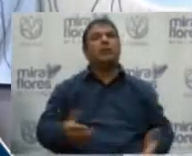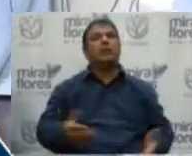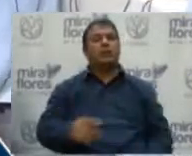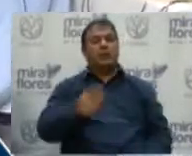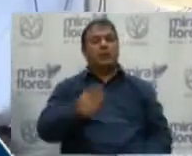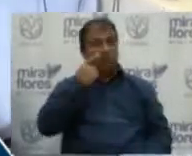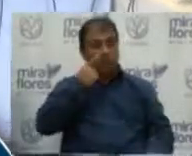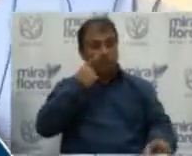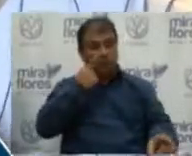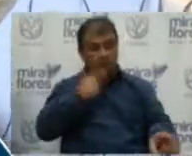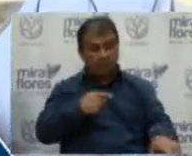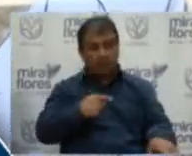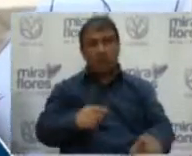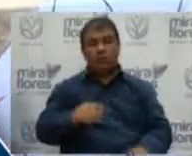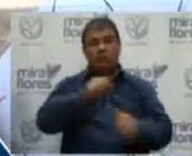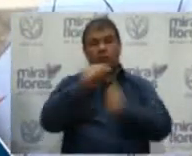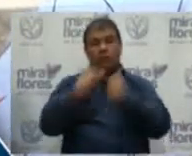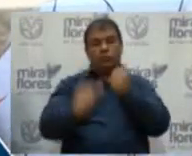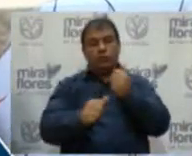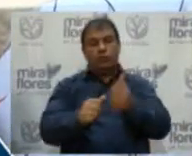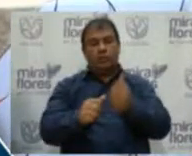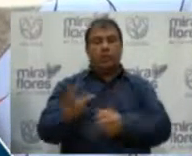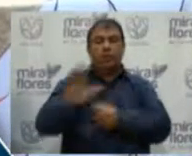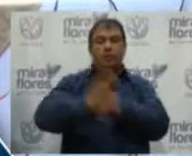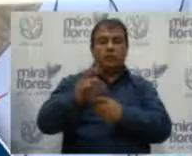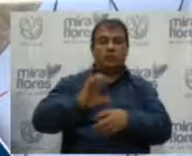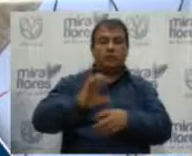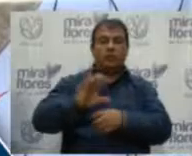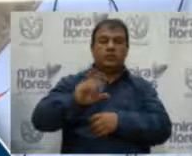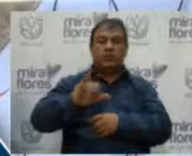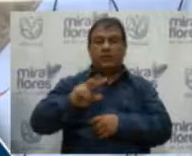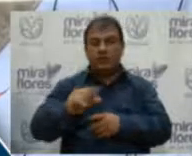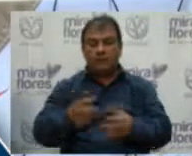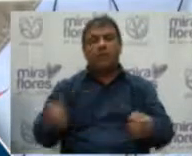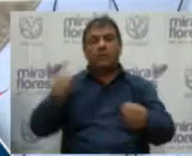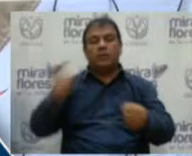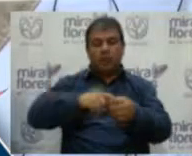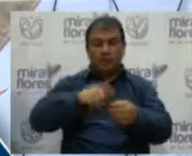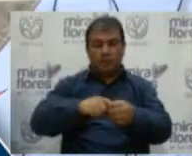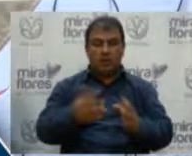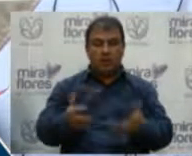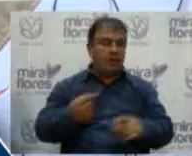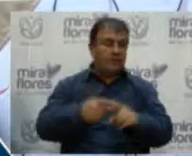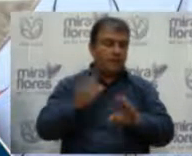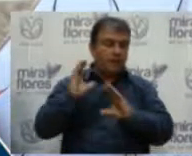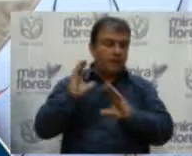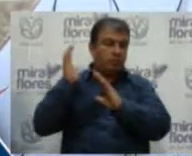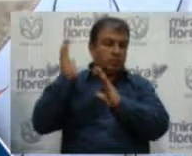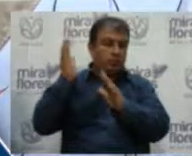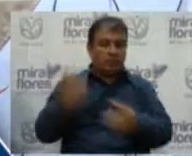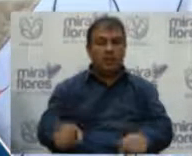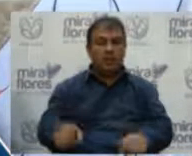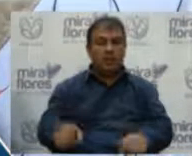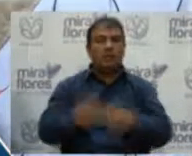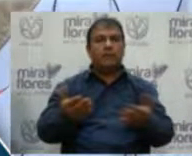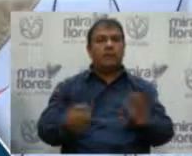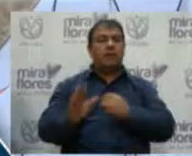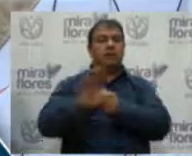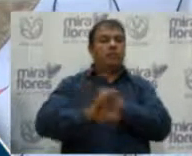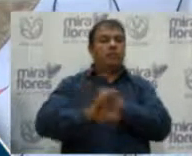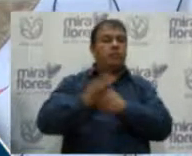señor subgerente de Defensa Civil pueda estar participando de unas actividades justamente de